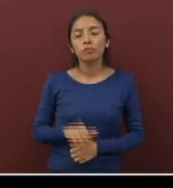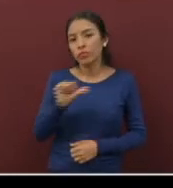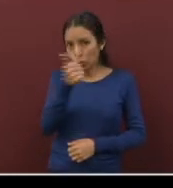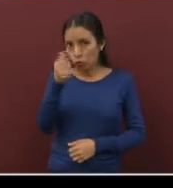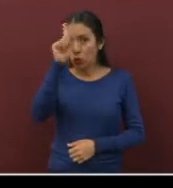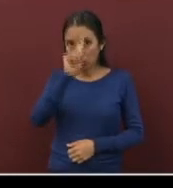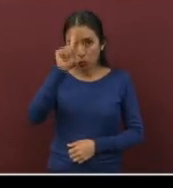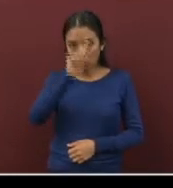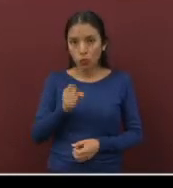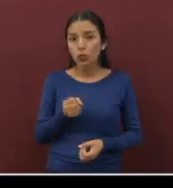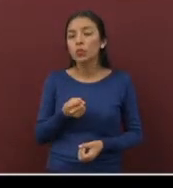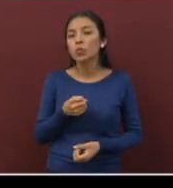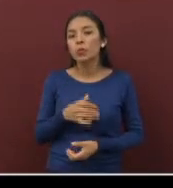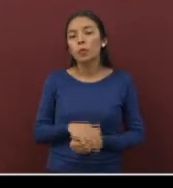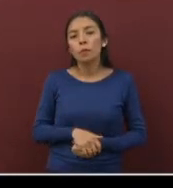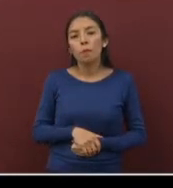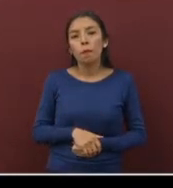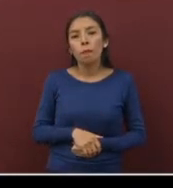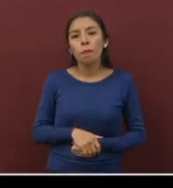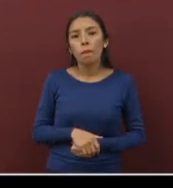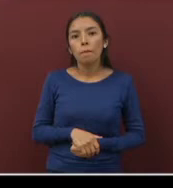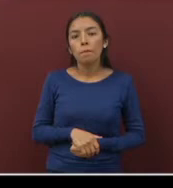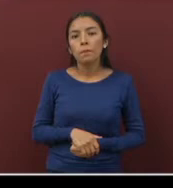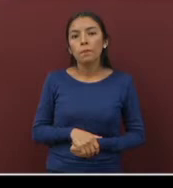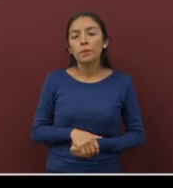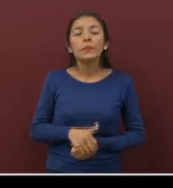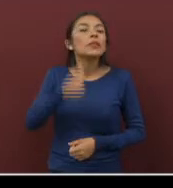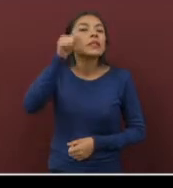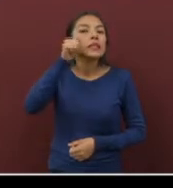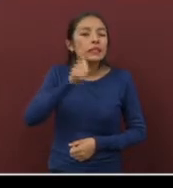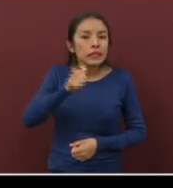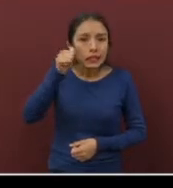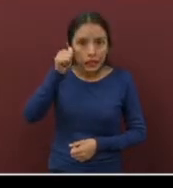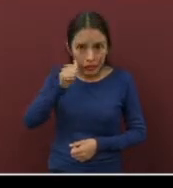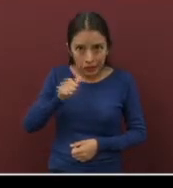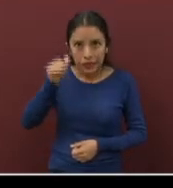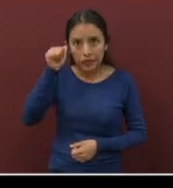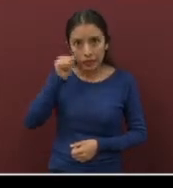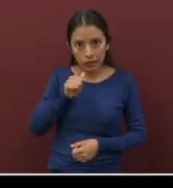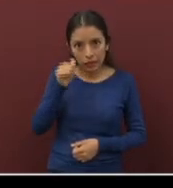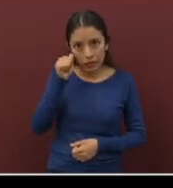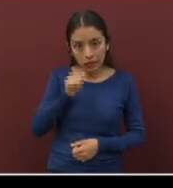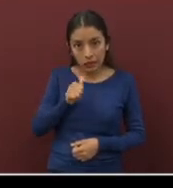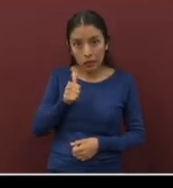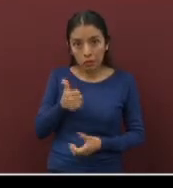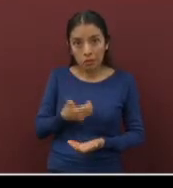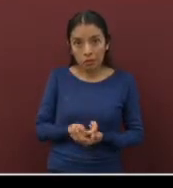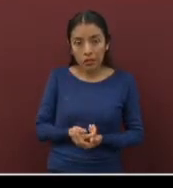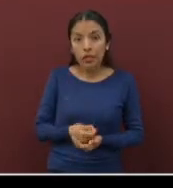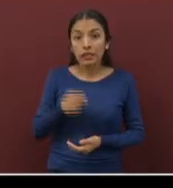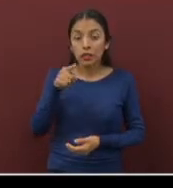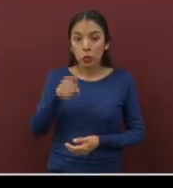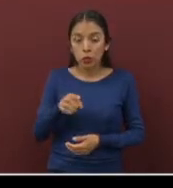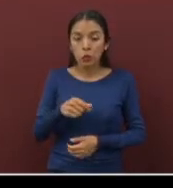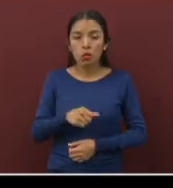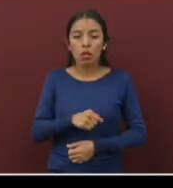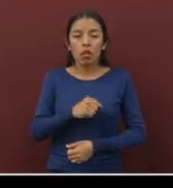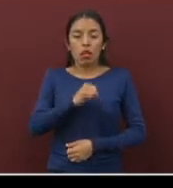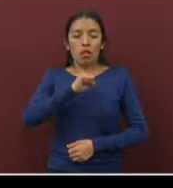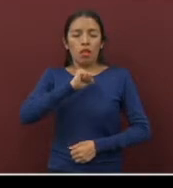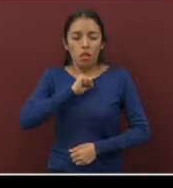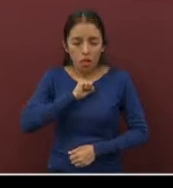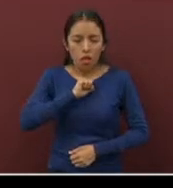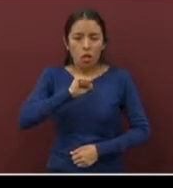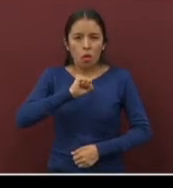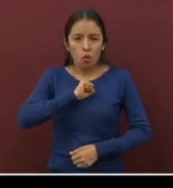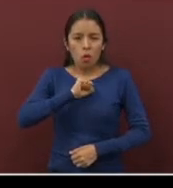recomendación es que debemos siempre considerar que al toser y estornudar debe